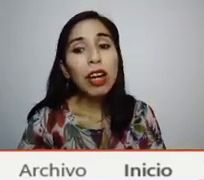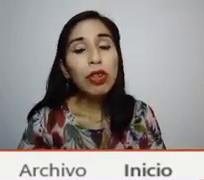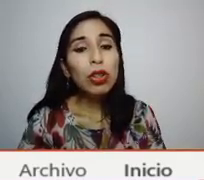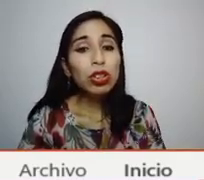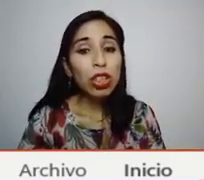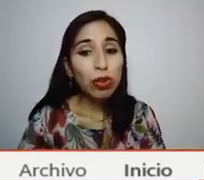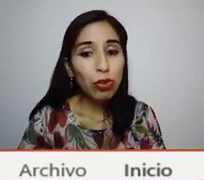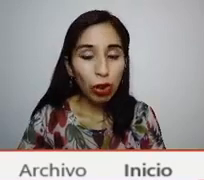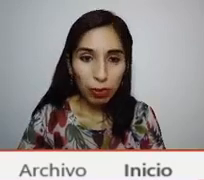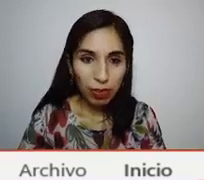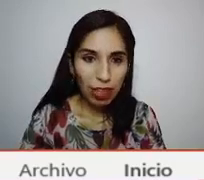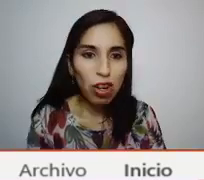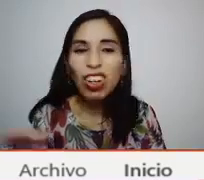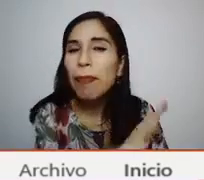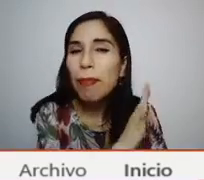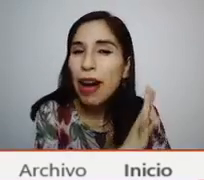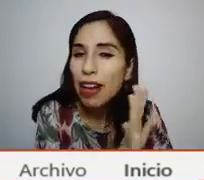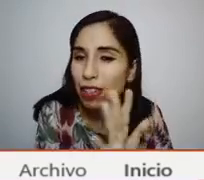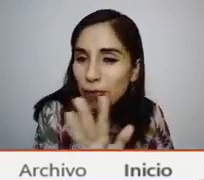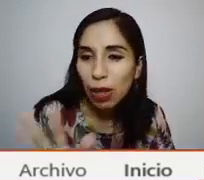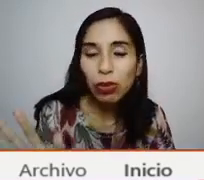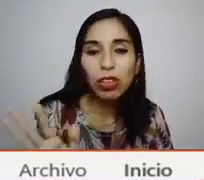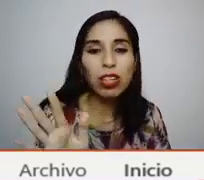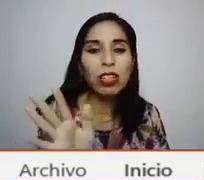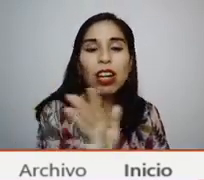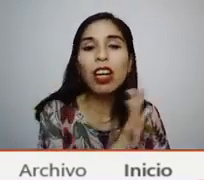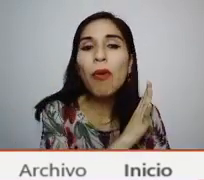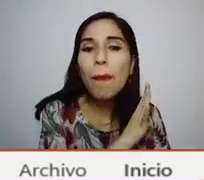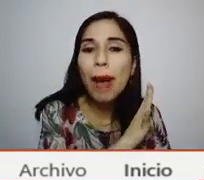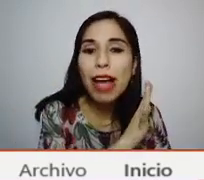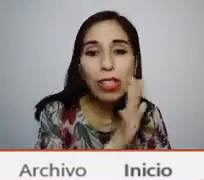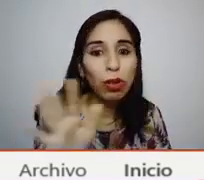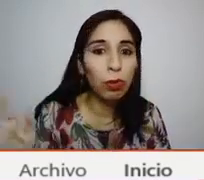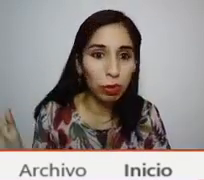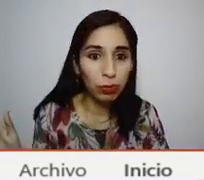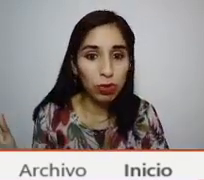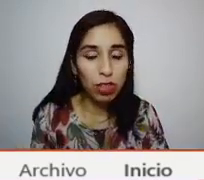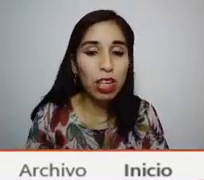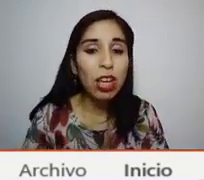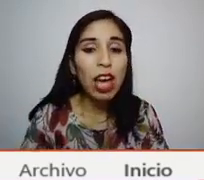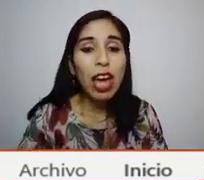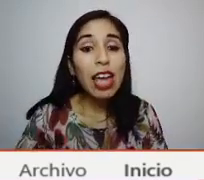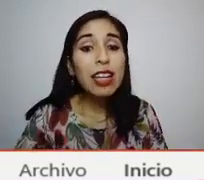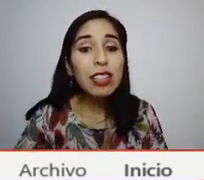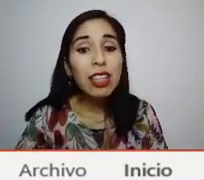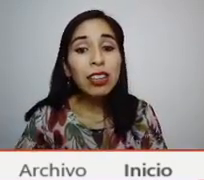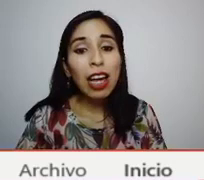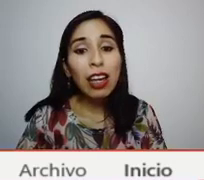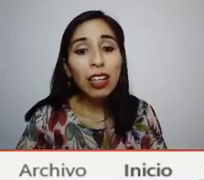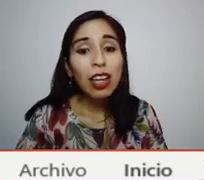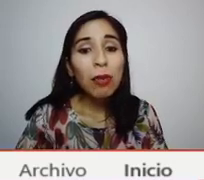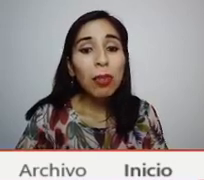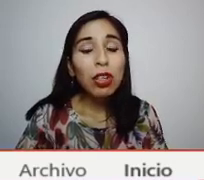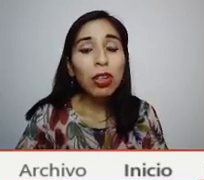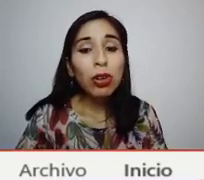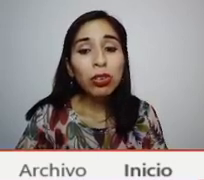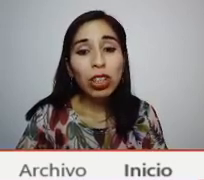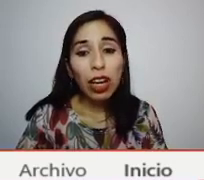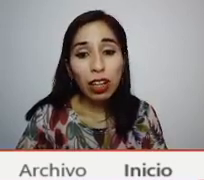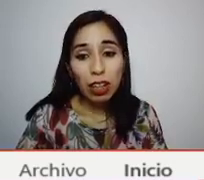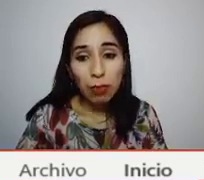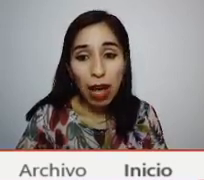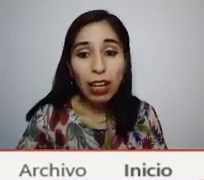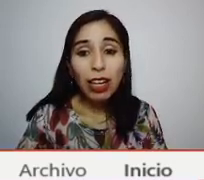gráficos y formas es lo que más van utiliza es lo más como si en intentar voy a